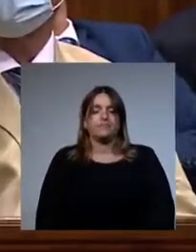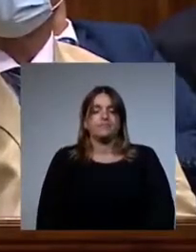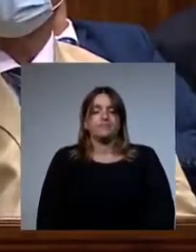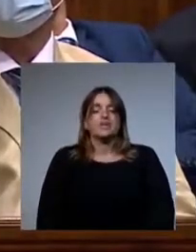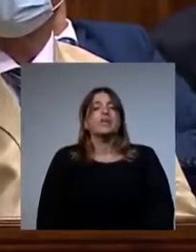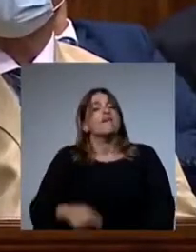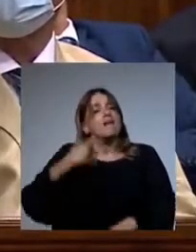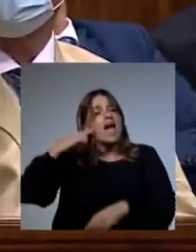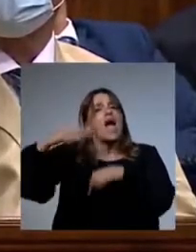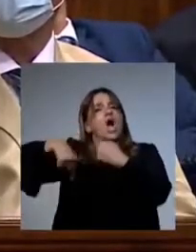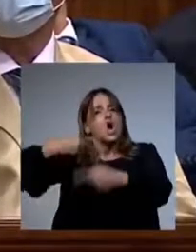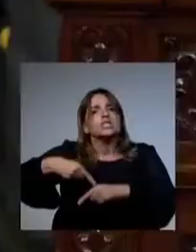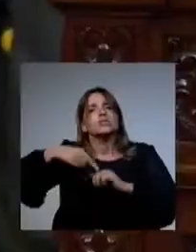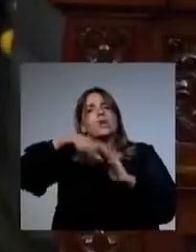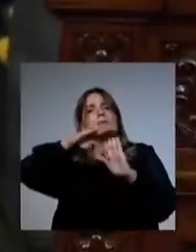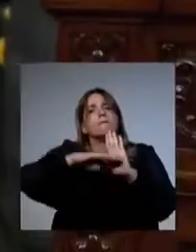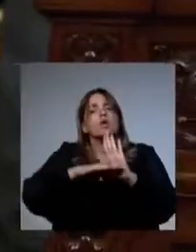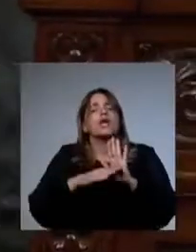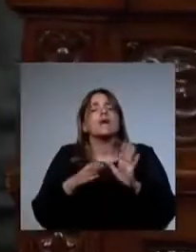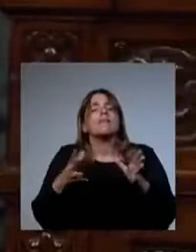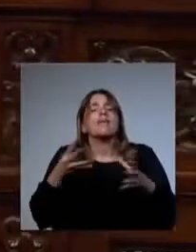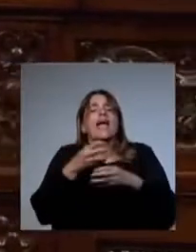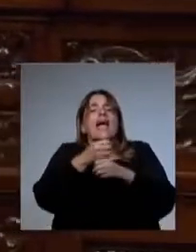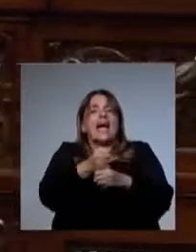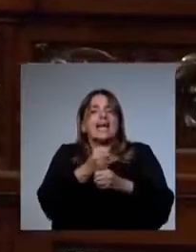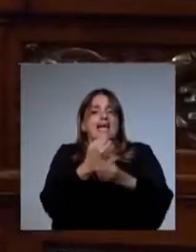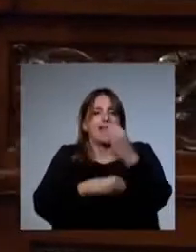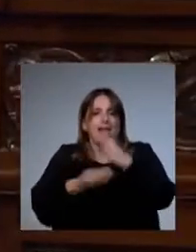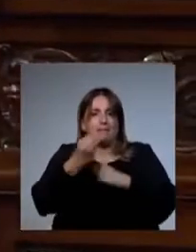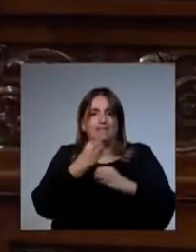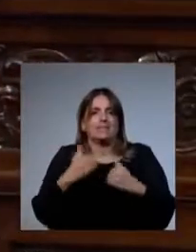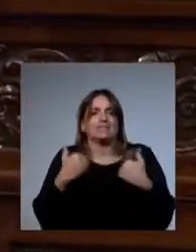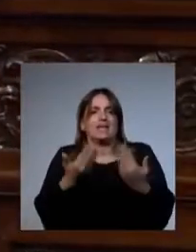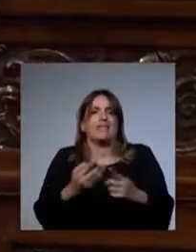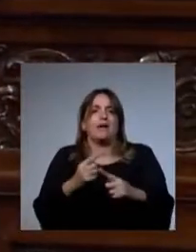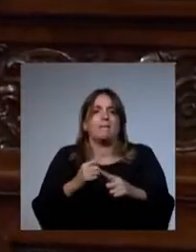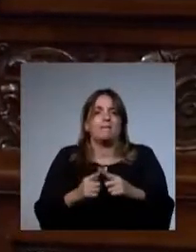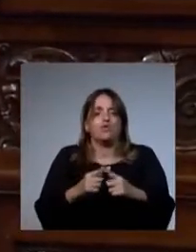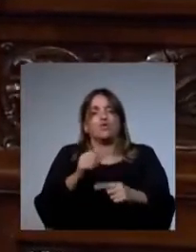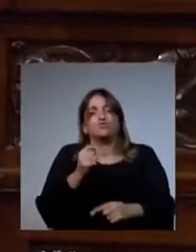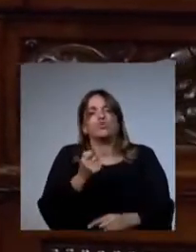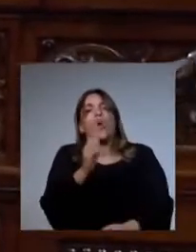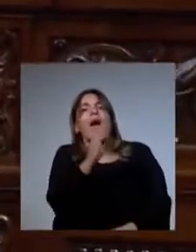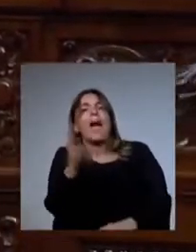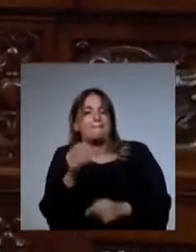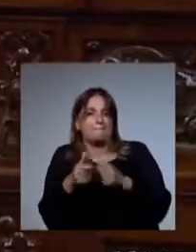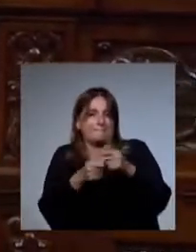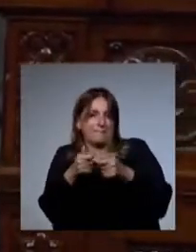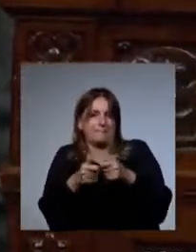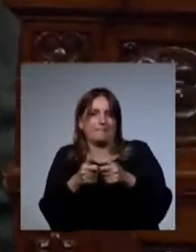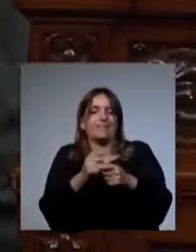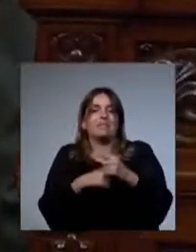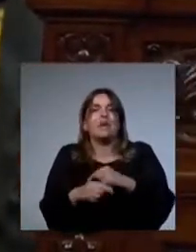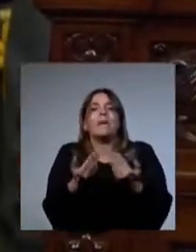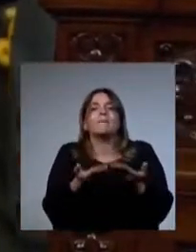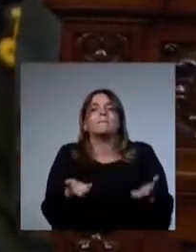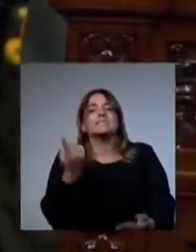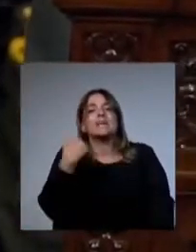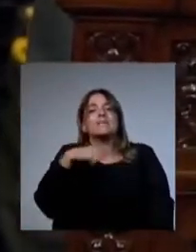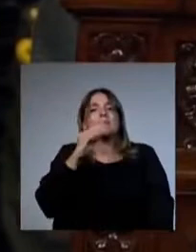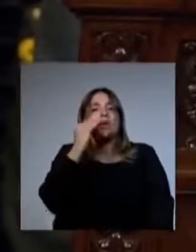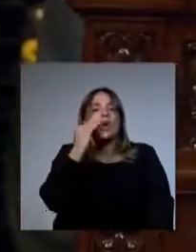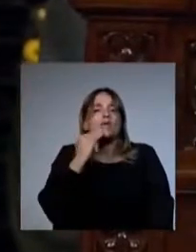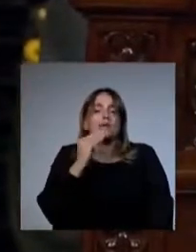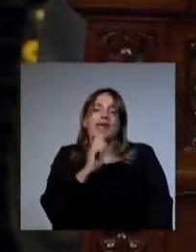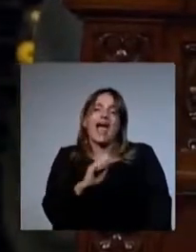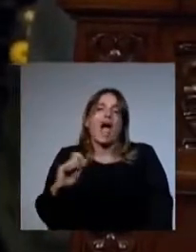Se va a continuar con el programa de canasta alimenticia que se entrega a través de tu app, pero en este caso, a partir del 1 de abril, se va